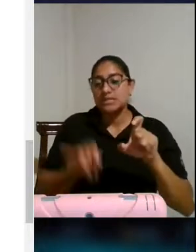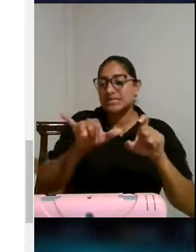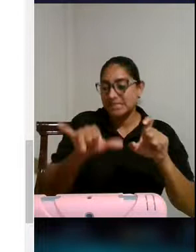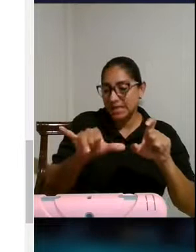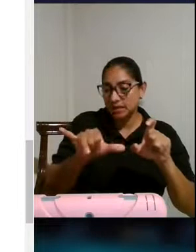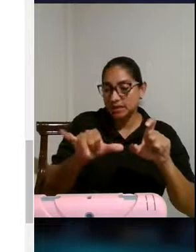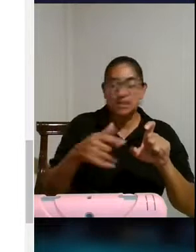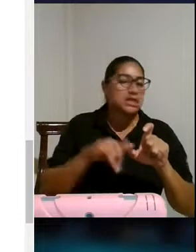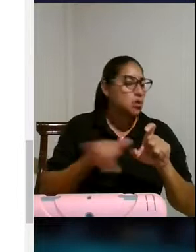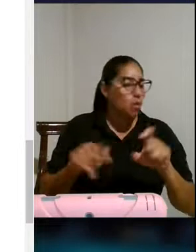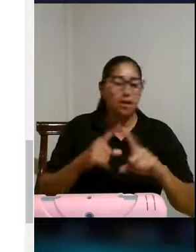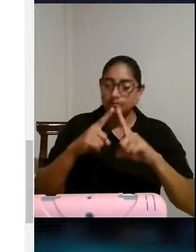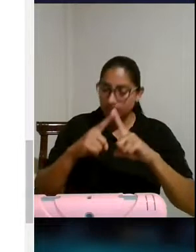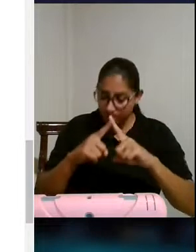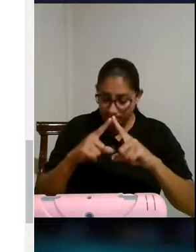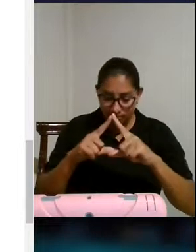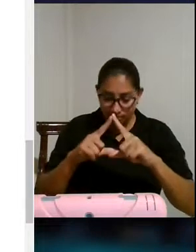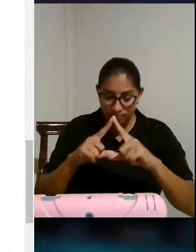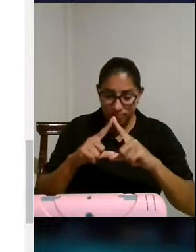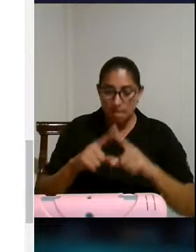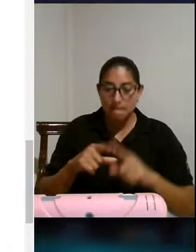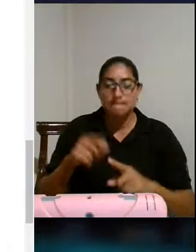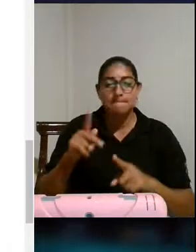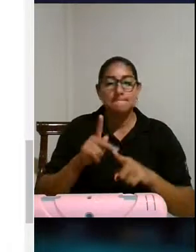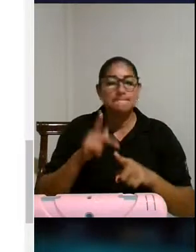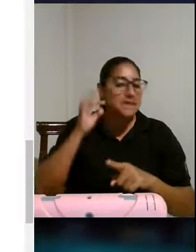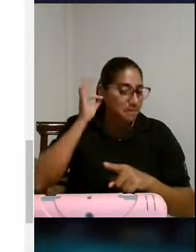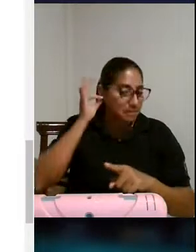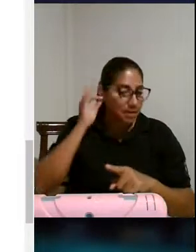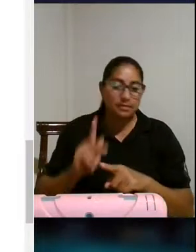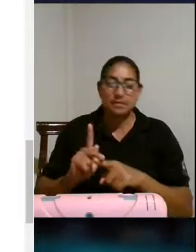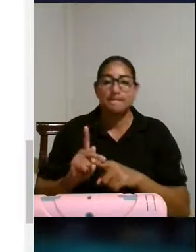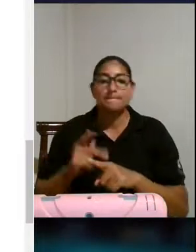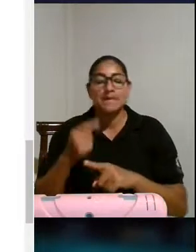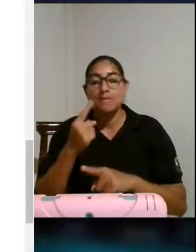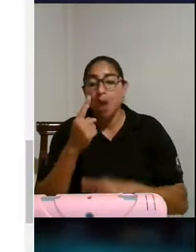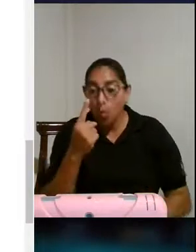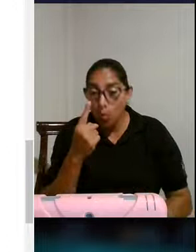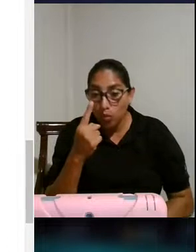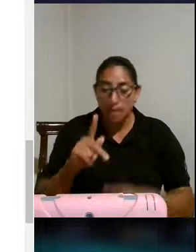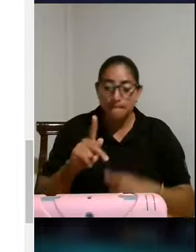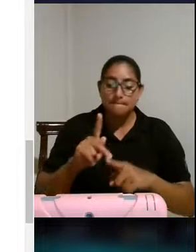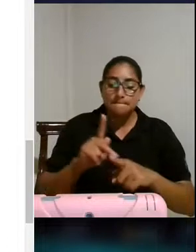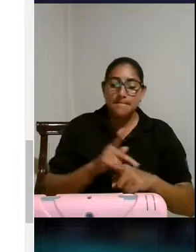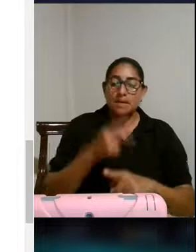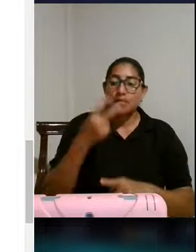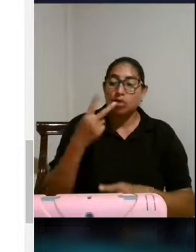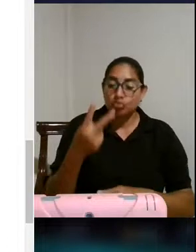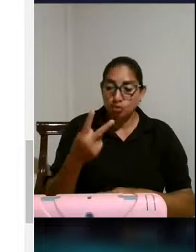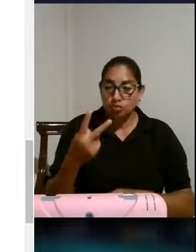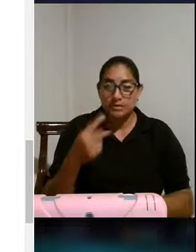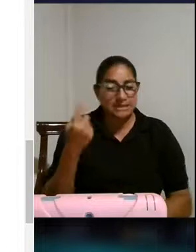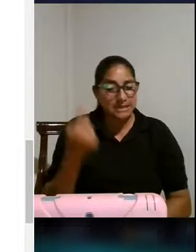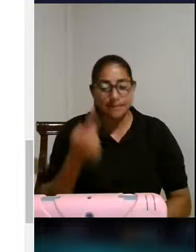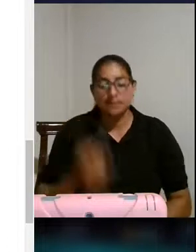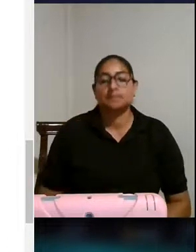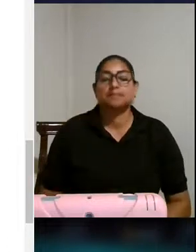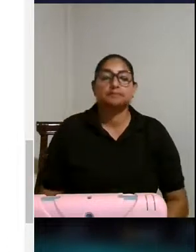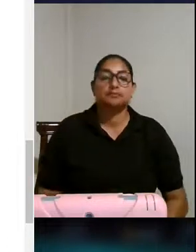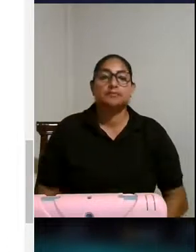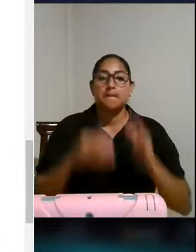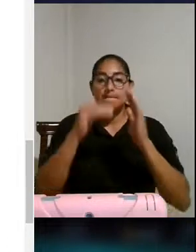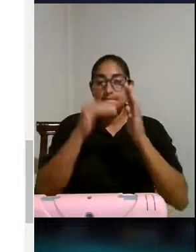de la función f de x más ese cambio que hay aquí en las X menos